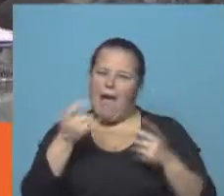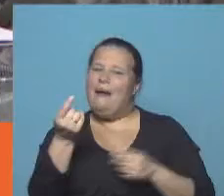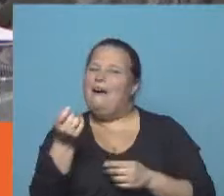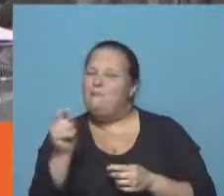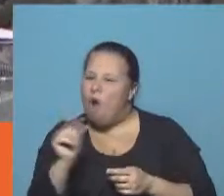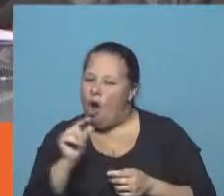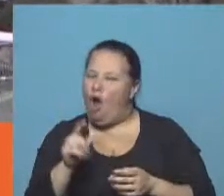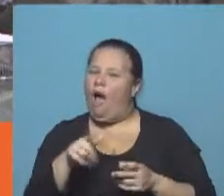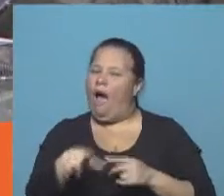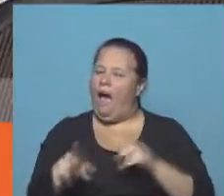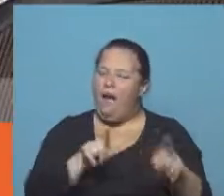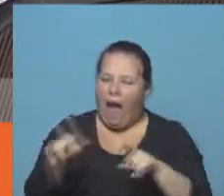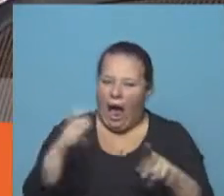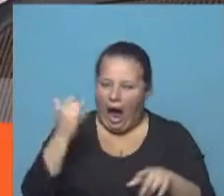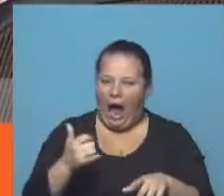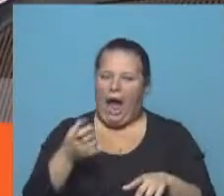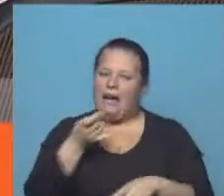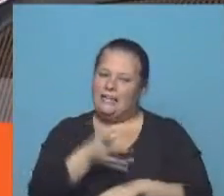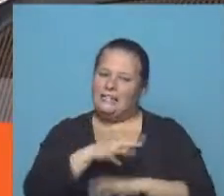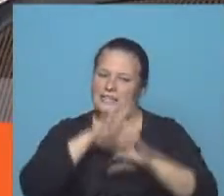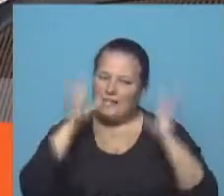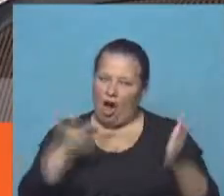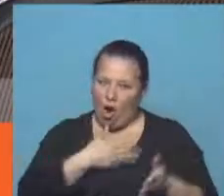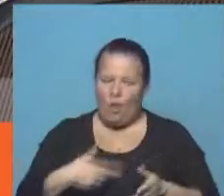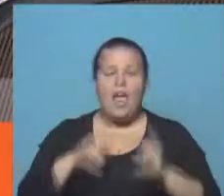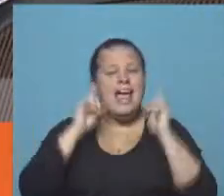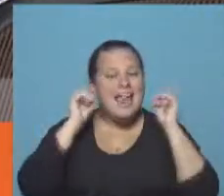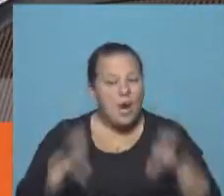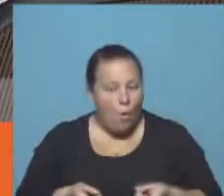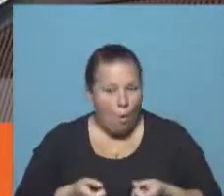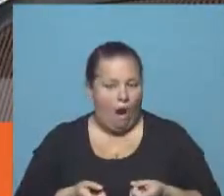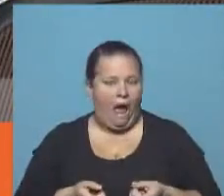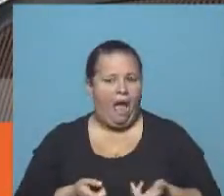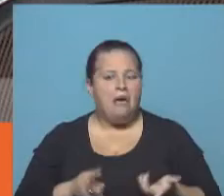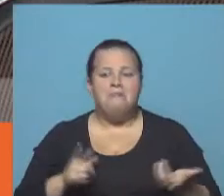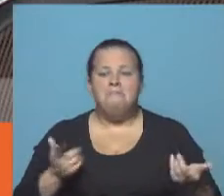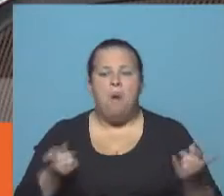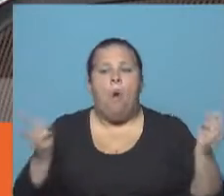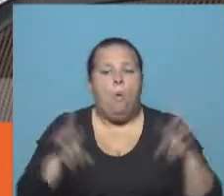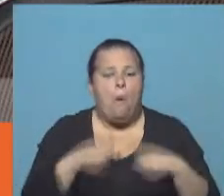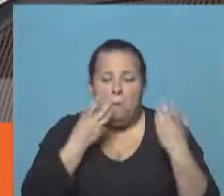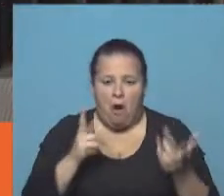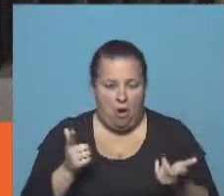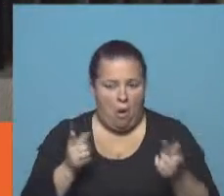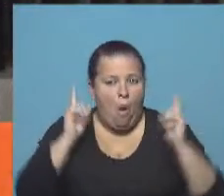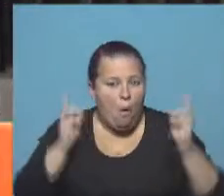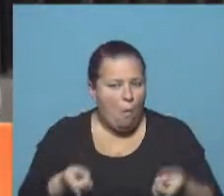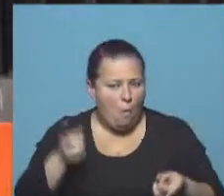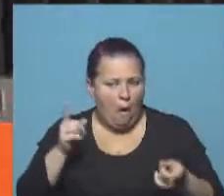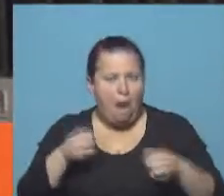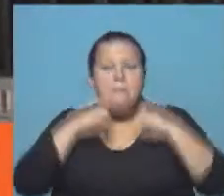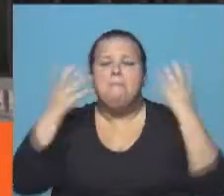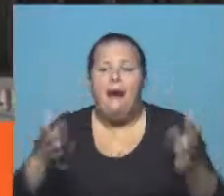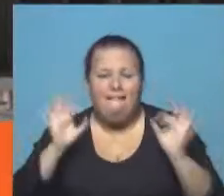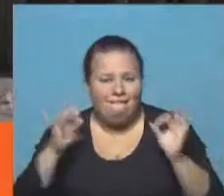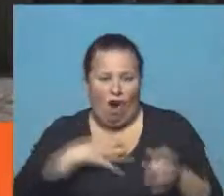pequeñas, las que envenenaban el sistema, aún así no está reactivando. Aún así, no está